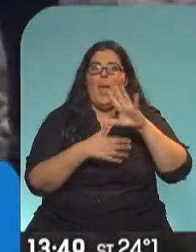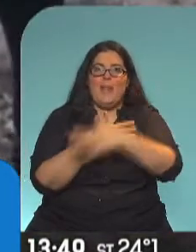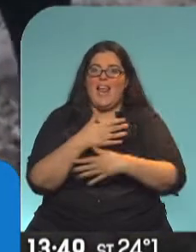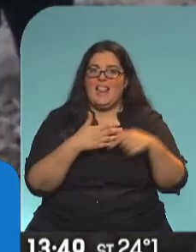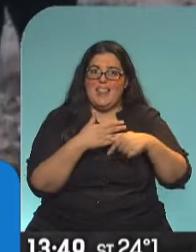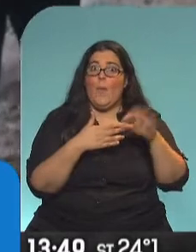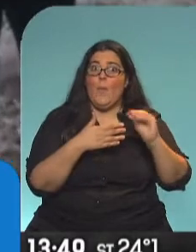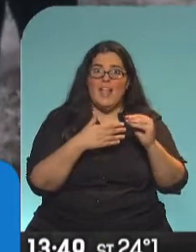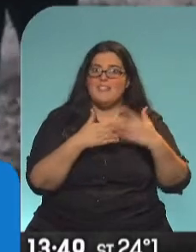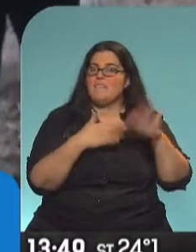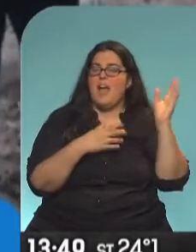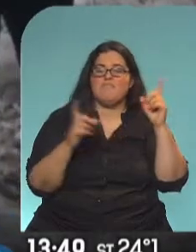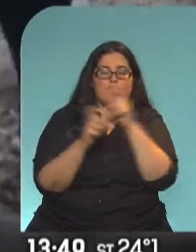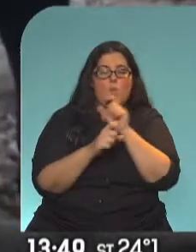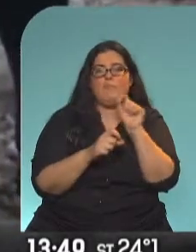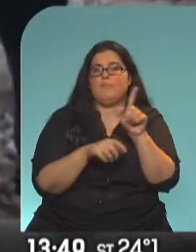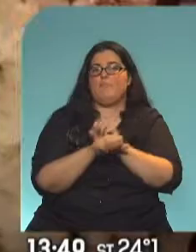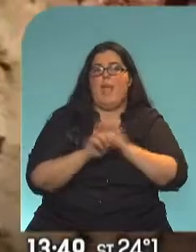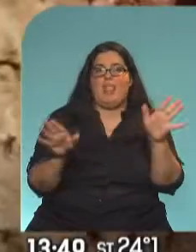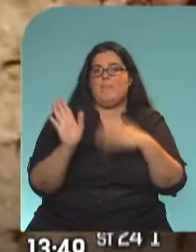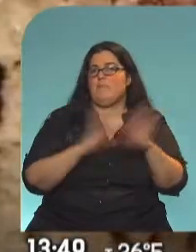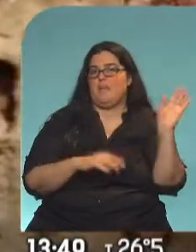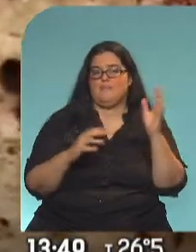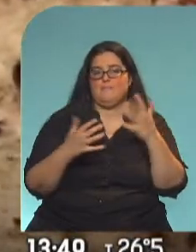Latina más afectado por la pandemia.